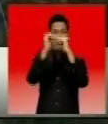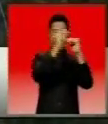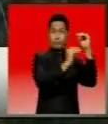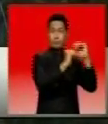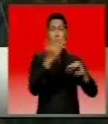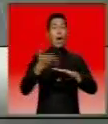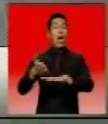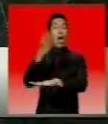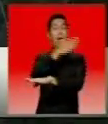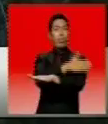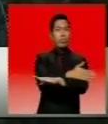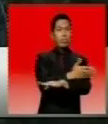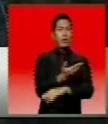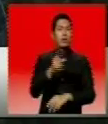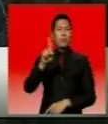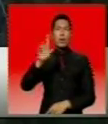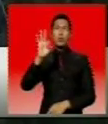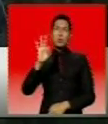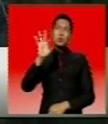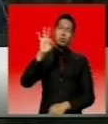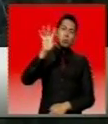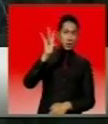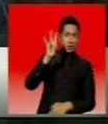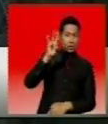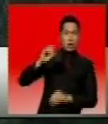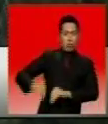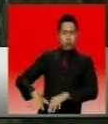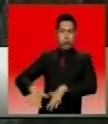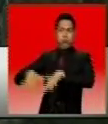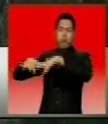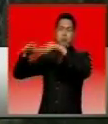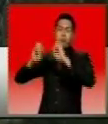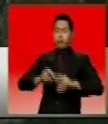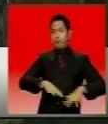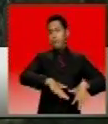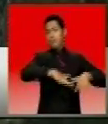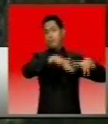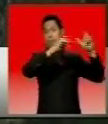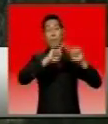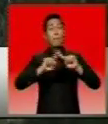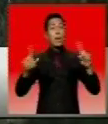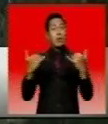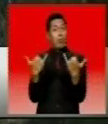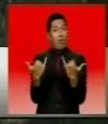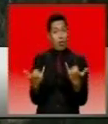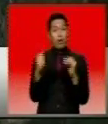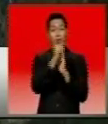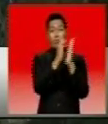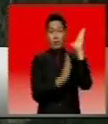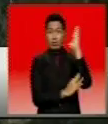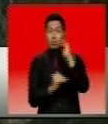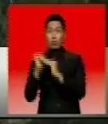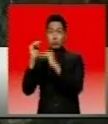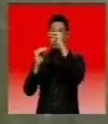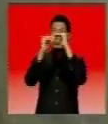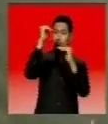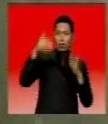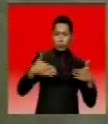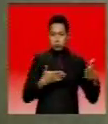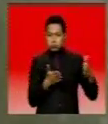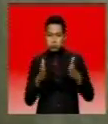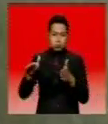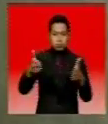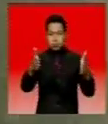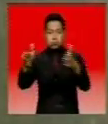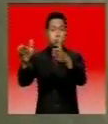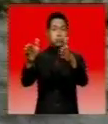fenómeno del Niño de 1997. La obra con 191 kilómetros de diques de protección carrozables beneficia